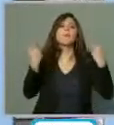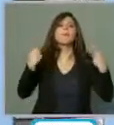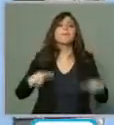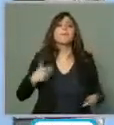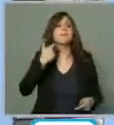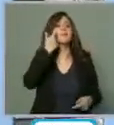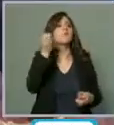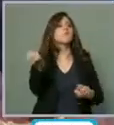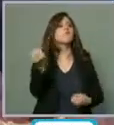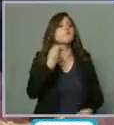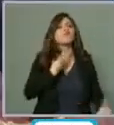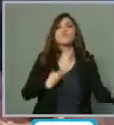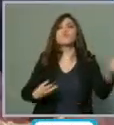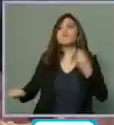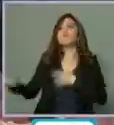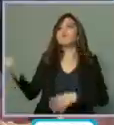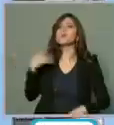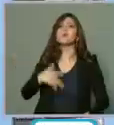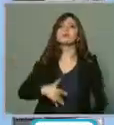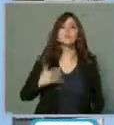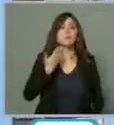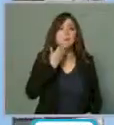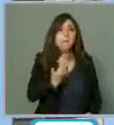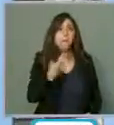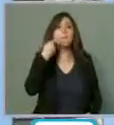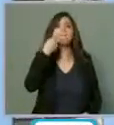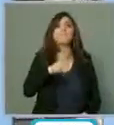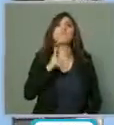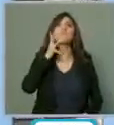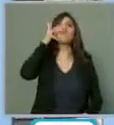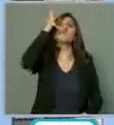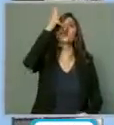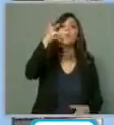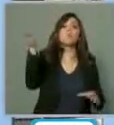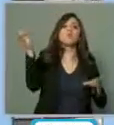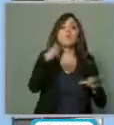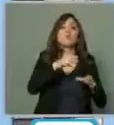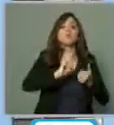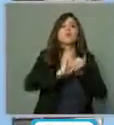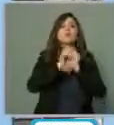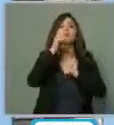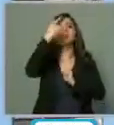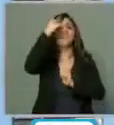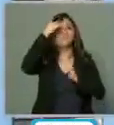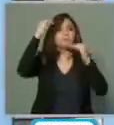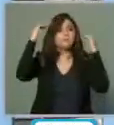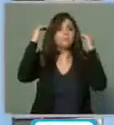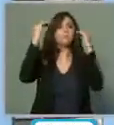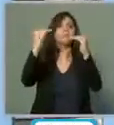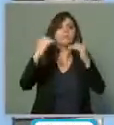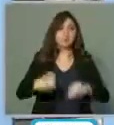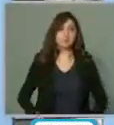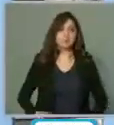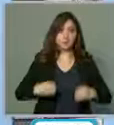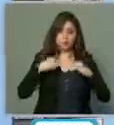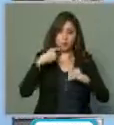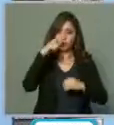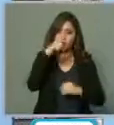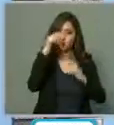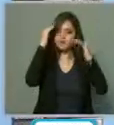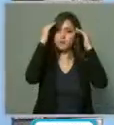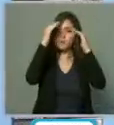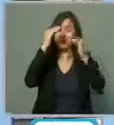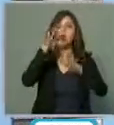placer, pero saber posponer la gratificación es una tarea fundamental de madurez de vida. Claro. Si tú aprendes a madurar tolerando